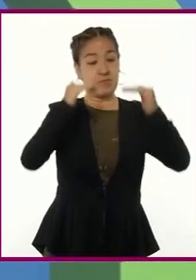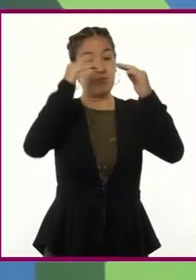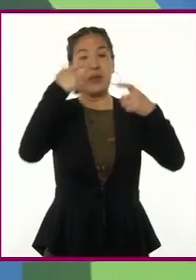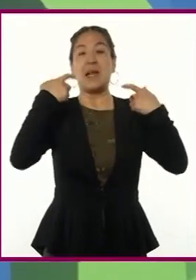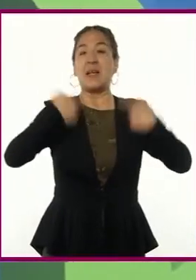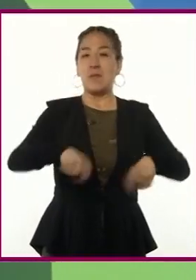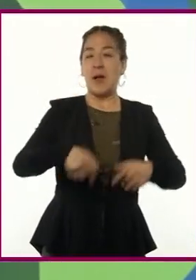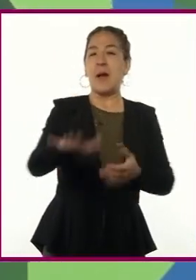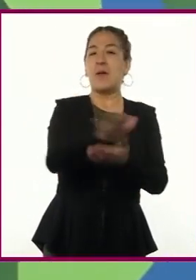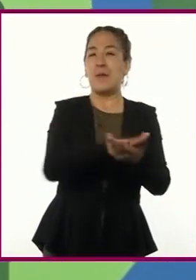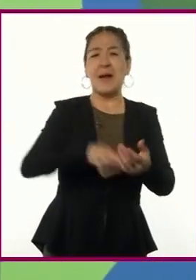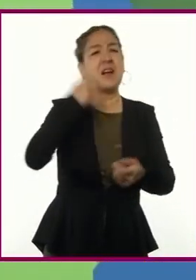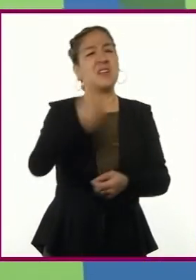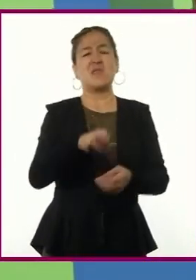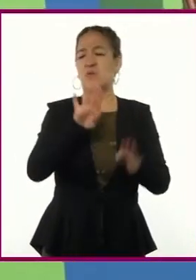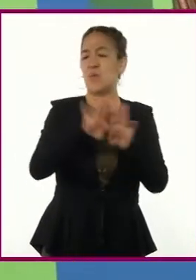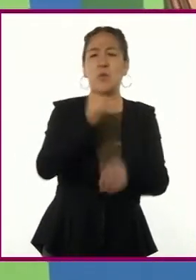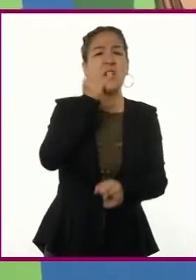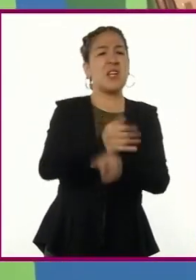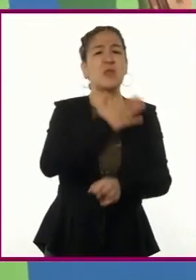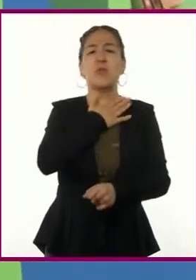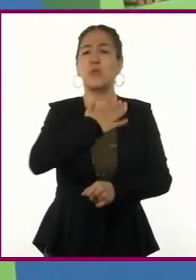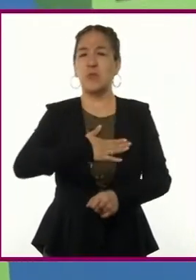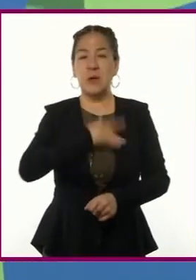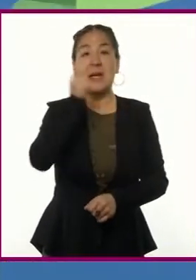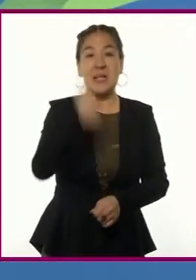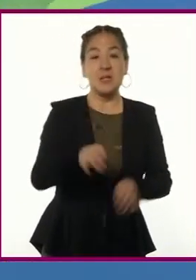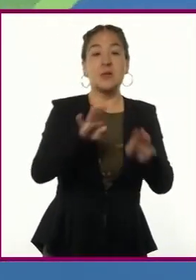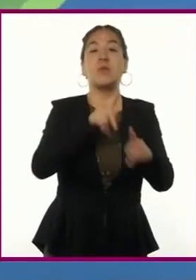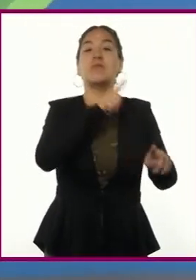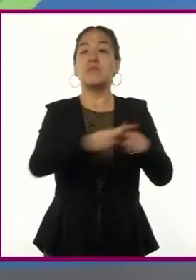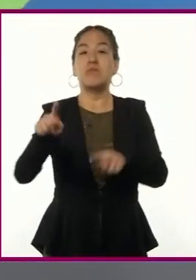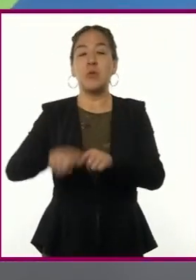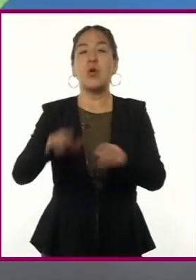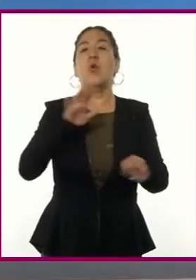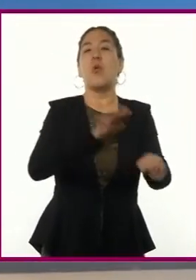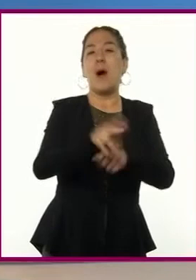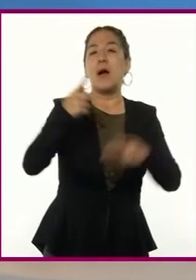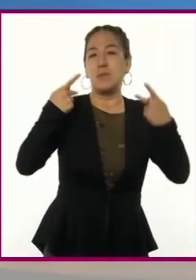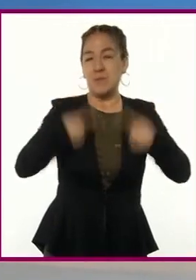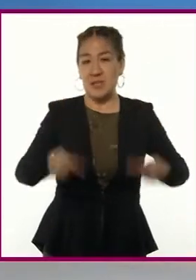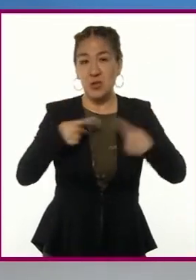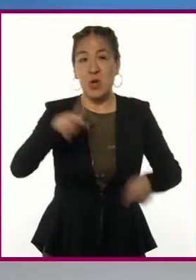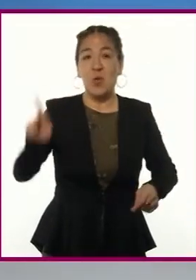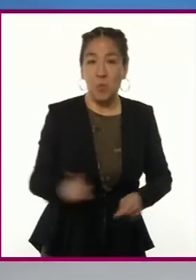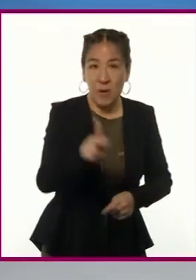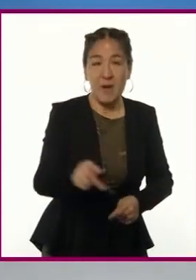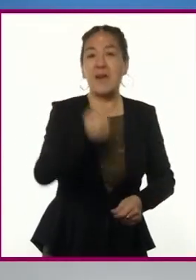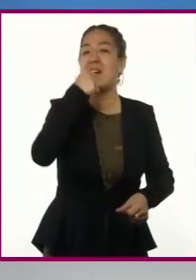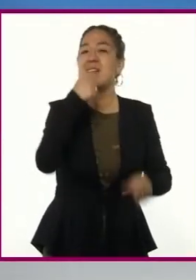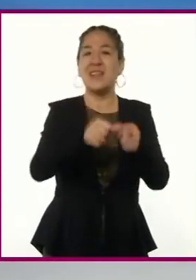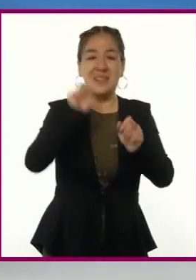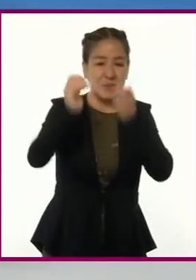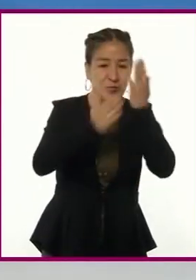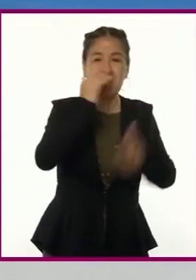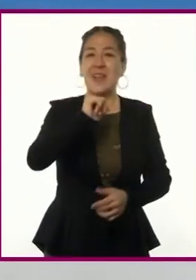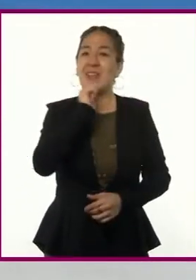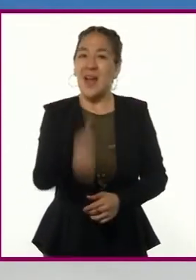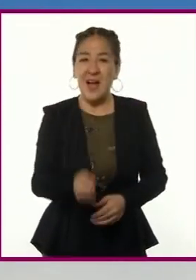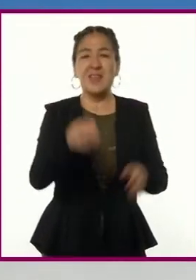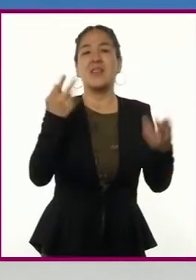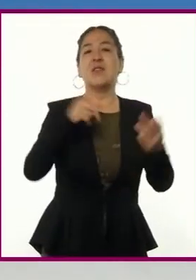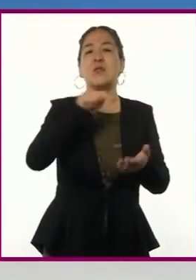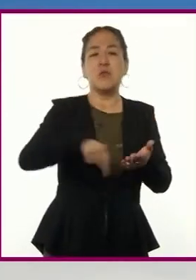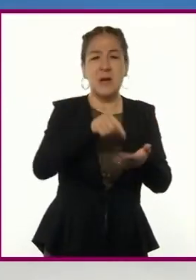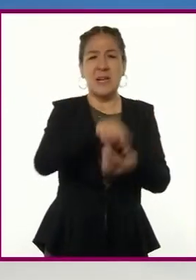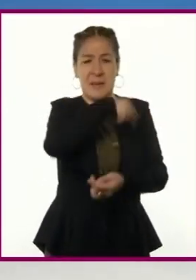una minoría privilegiada dentro de sociedades mayoritariamente rurales, pobres e iletradas, los ilustrados insistían